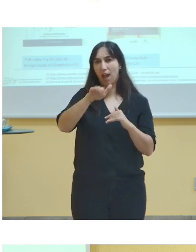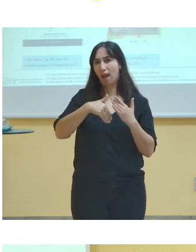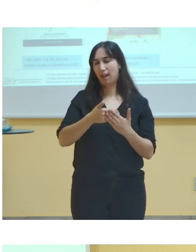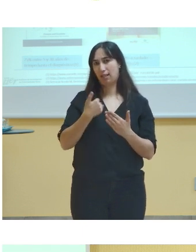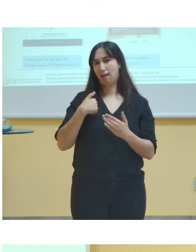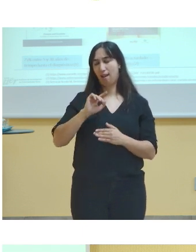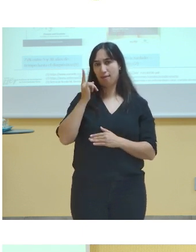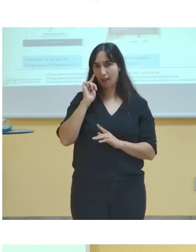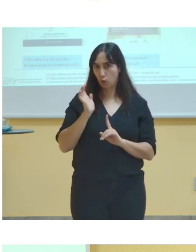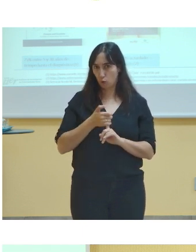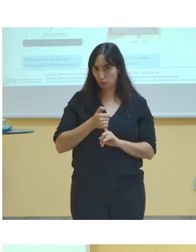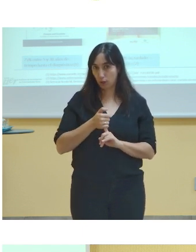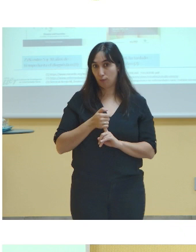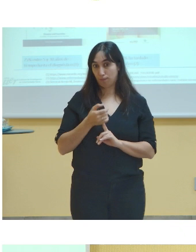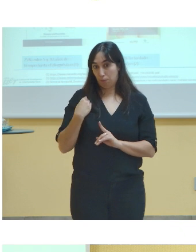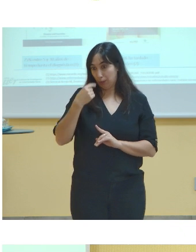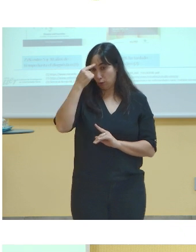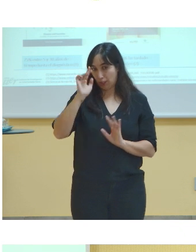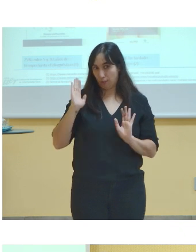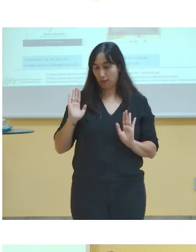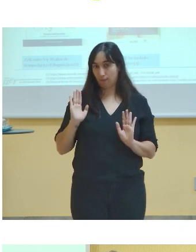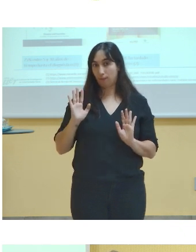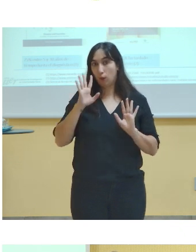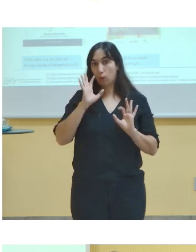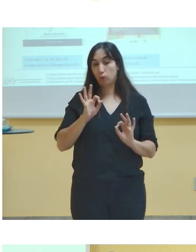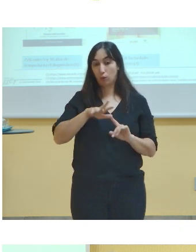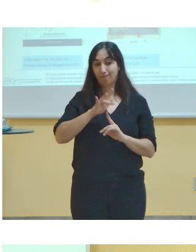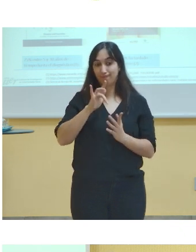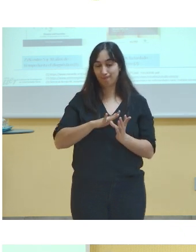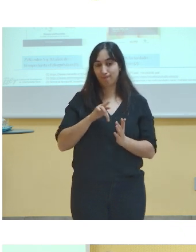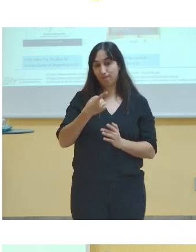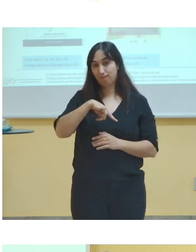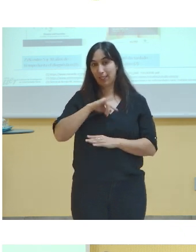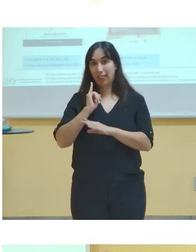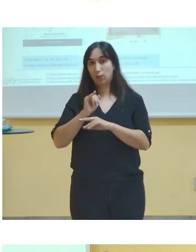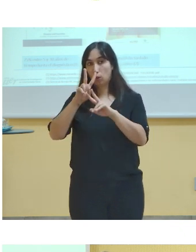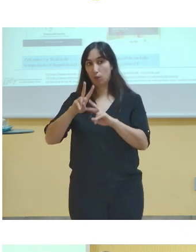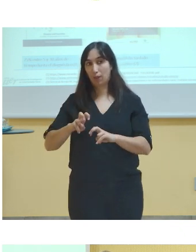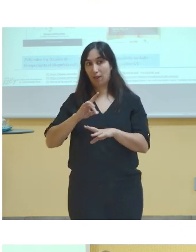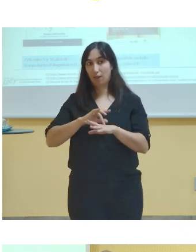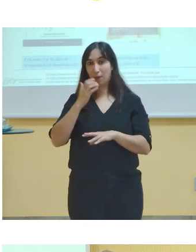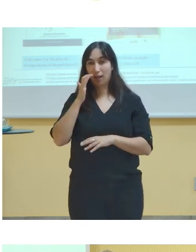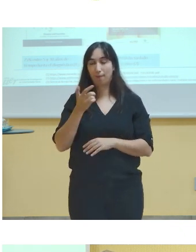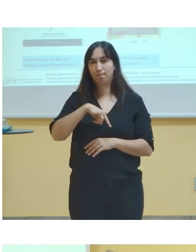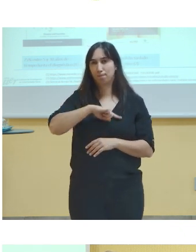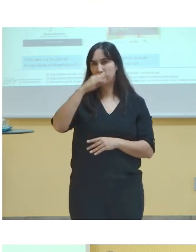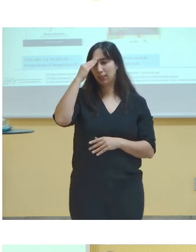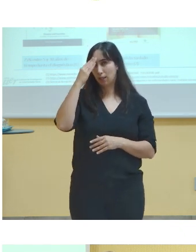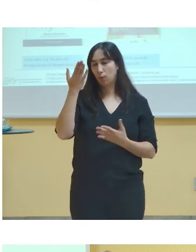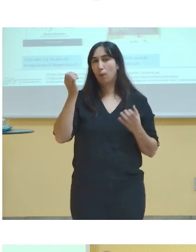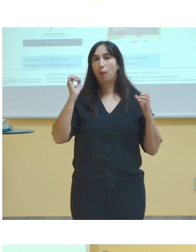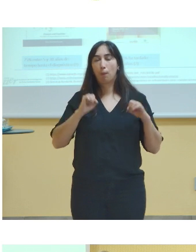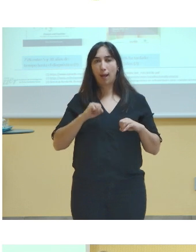diagnóstico. Eso es lo que conocíamos. En esa situación, nosotros desde el Instituto de Investigación de Enfermedades Raras pensamos, ¿y la